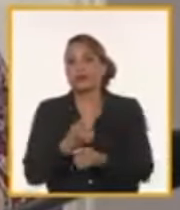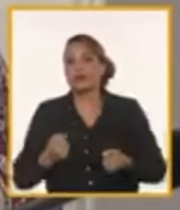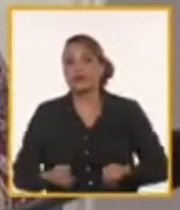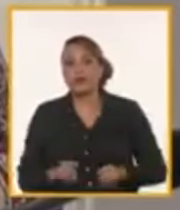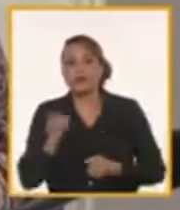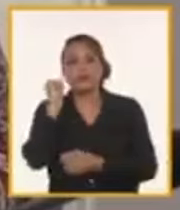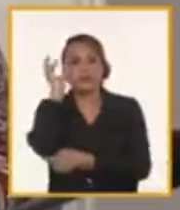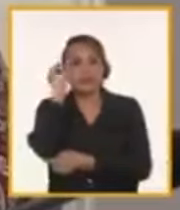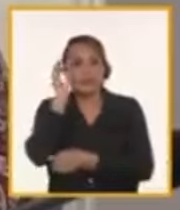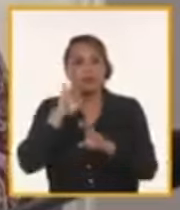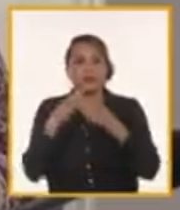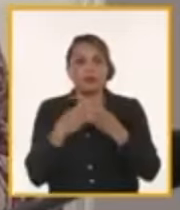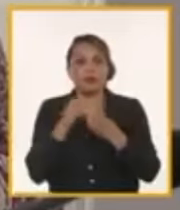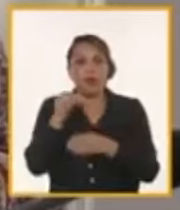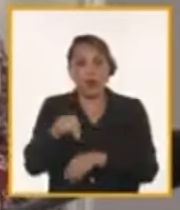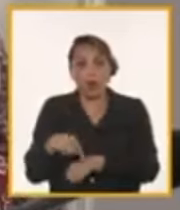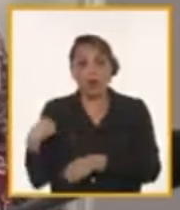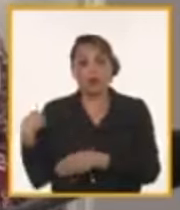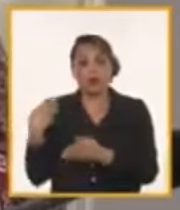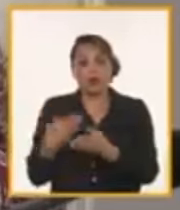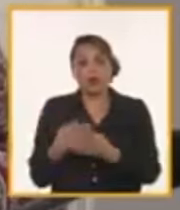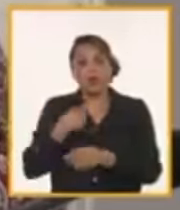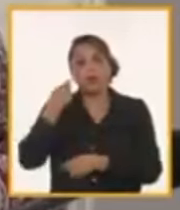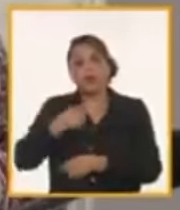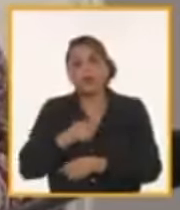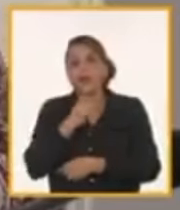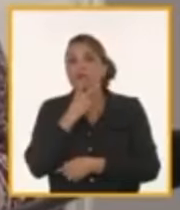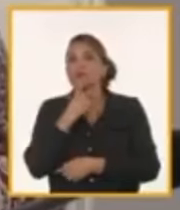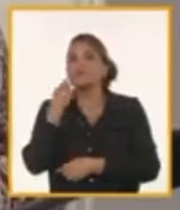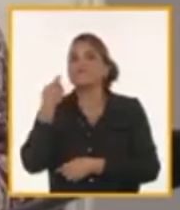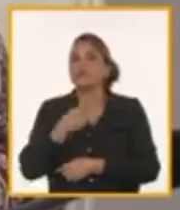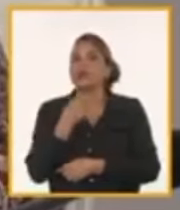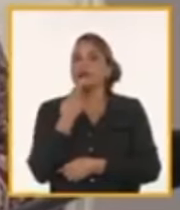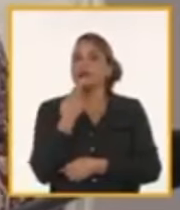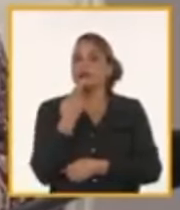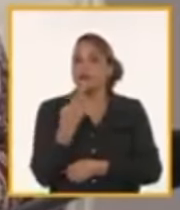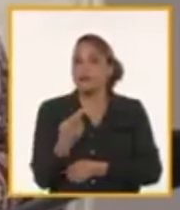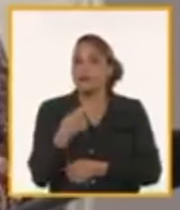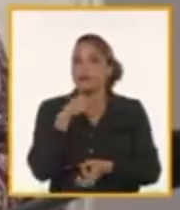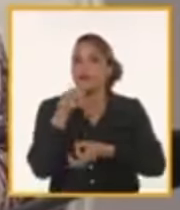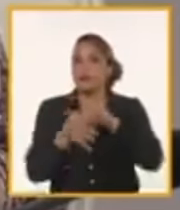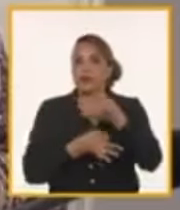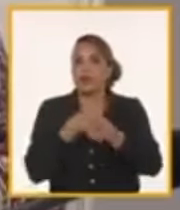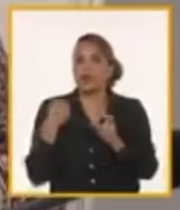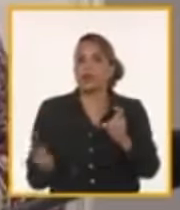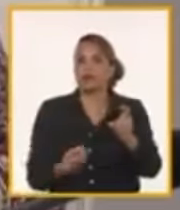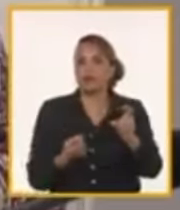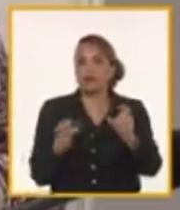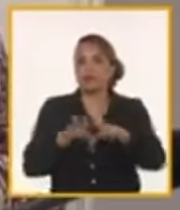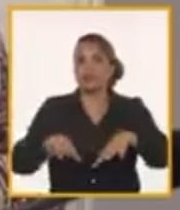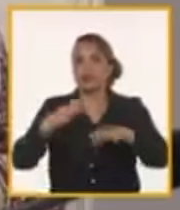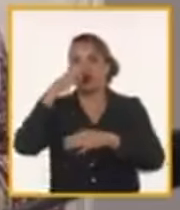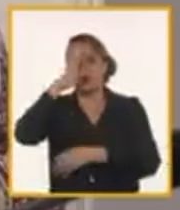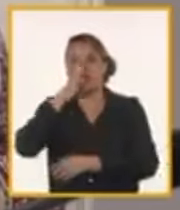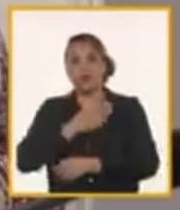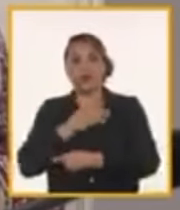iniciativas porque nosotros tenemos que tratar de dar respuesta a los desafíos y a las problemáticas que tiene nuestro país sobre todo con el empleo de